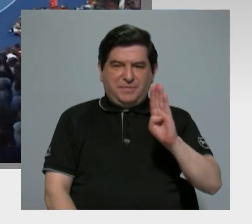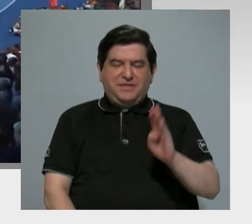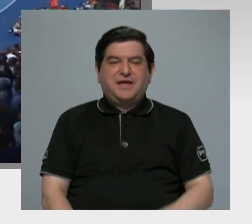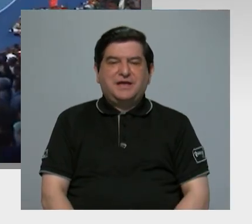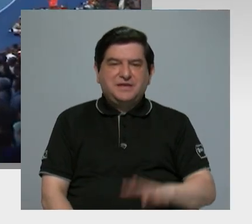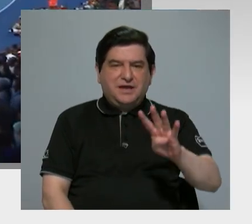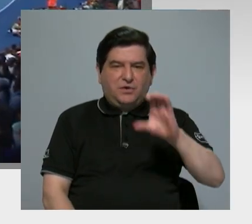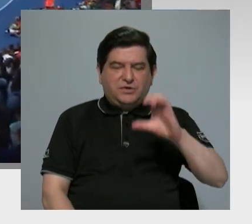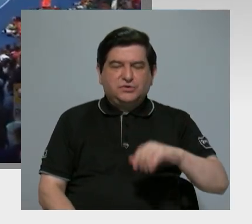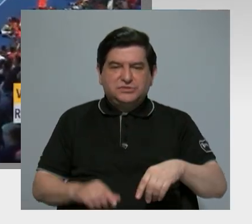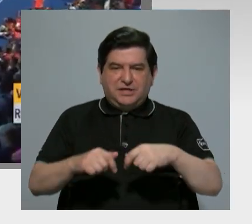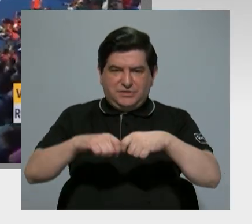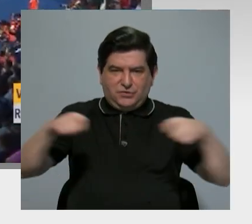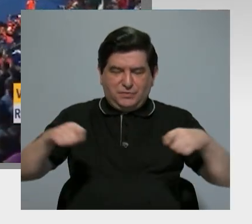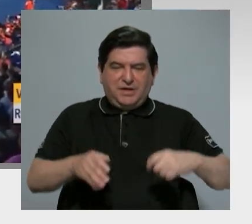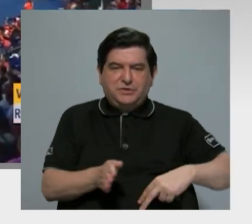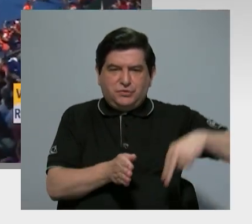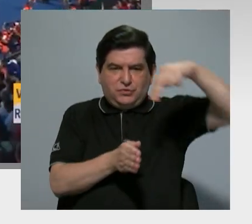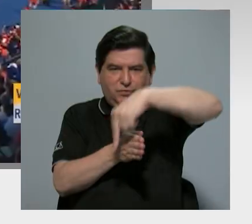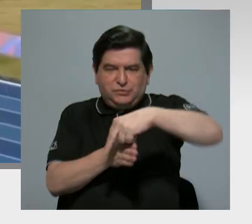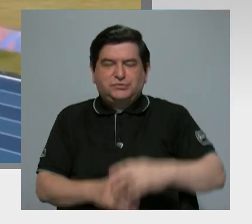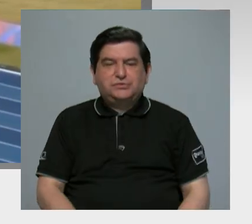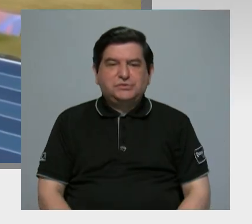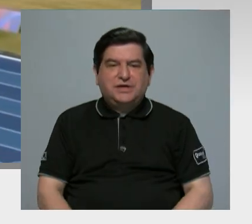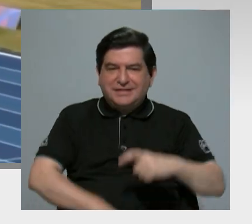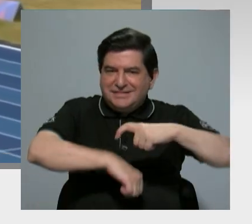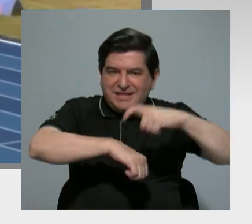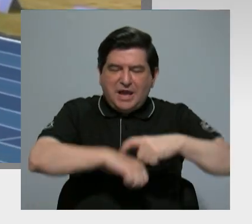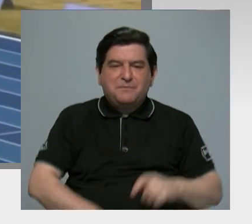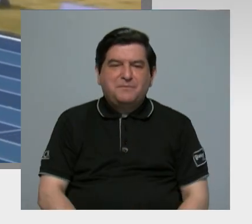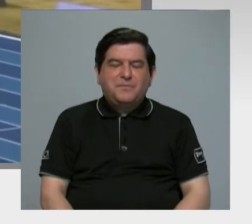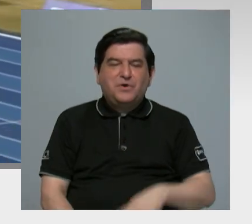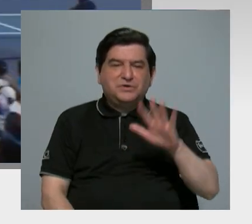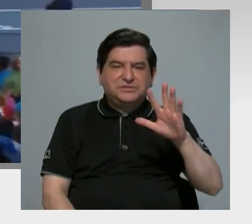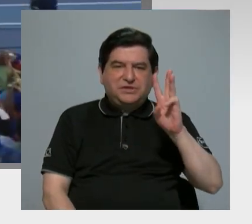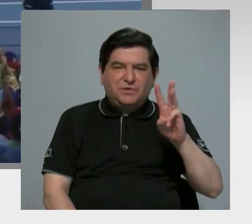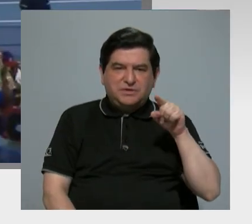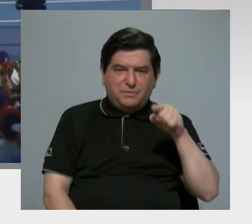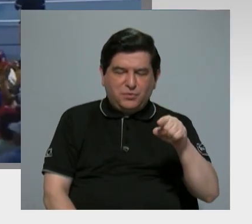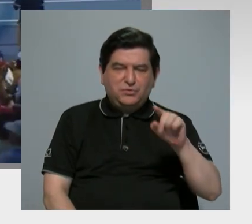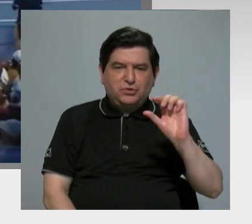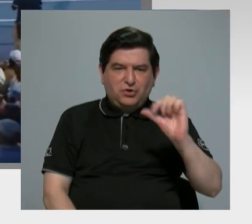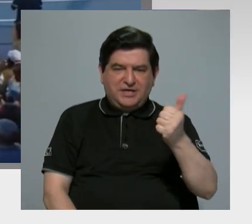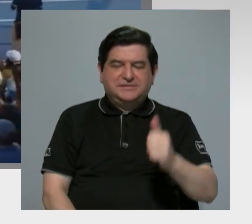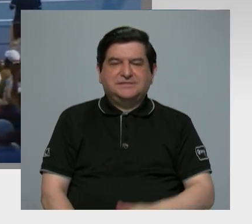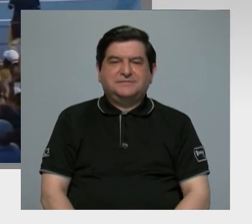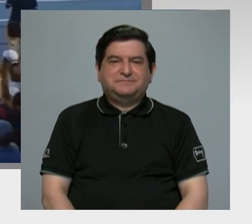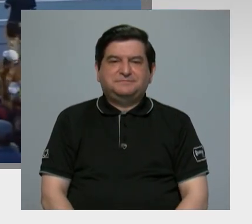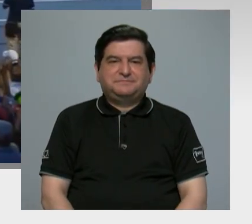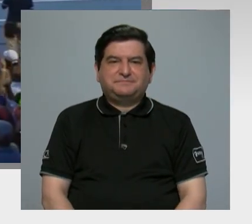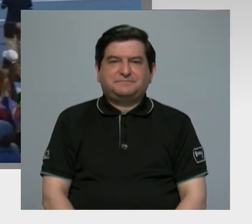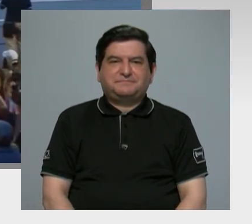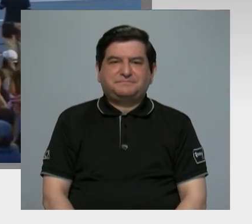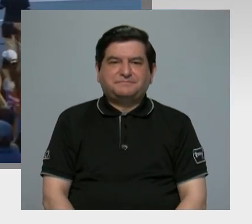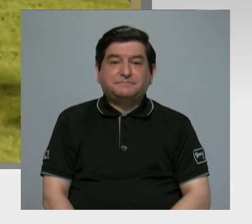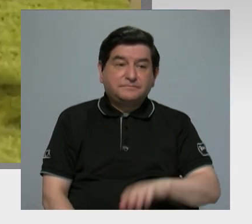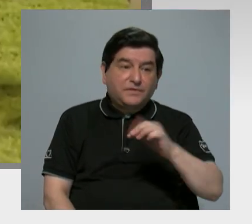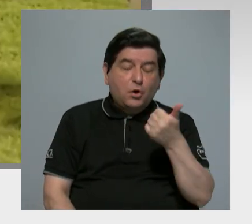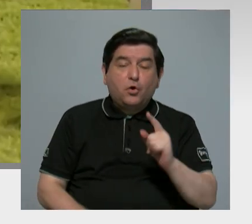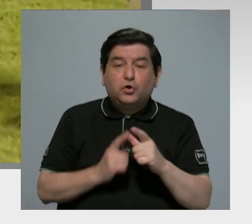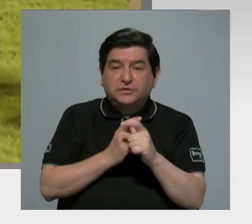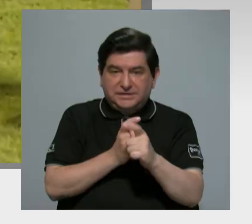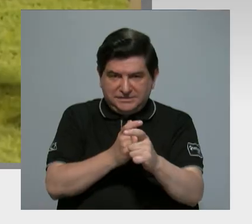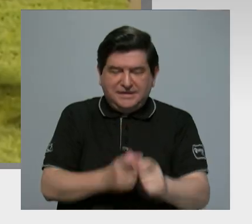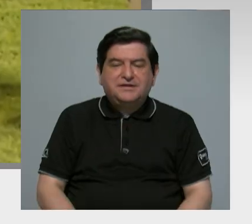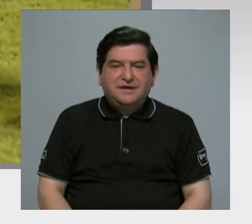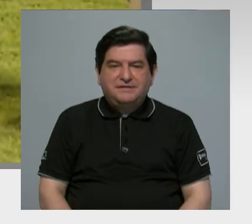de bronce en los 400 metros con vallas, corriendo un tiempo de 56.10 segundos. Hubo